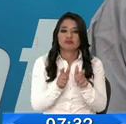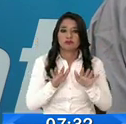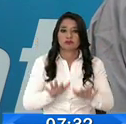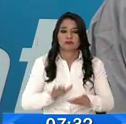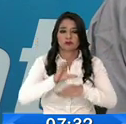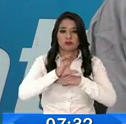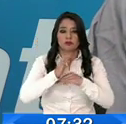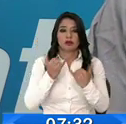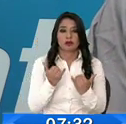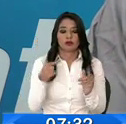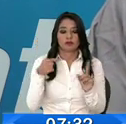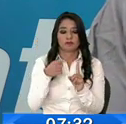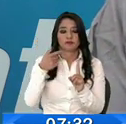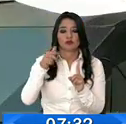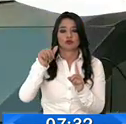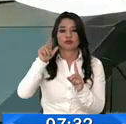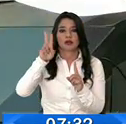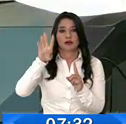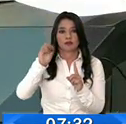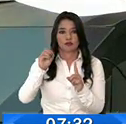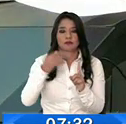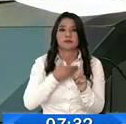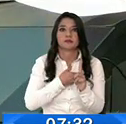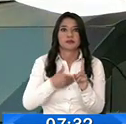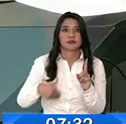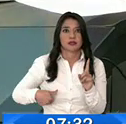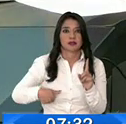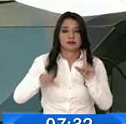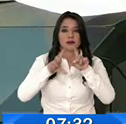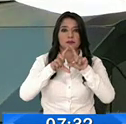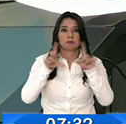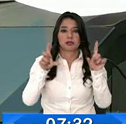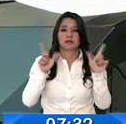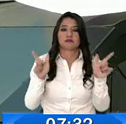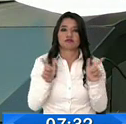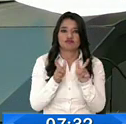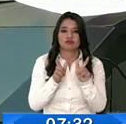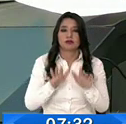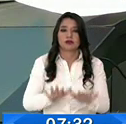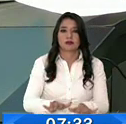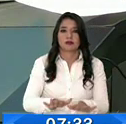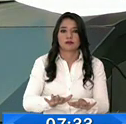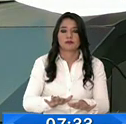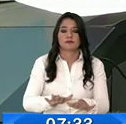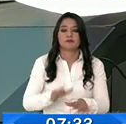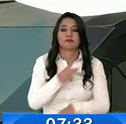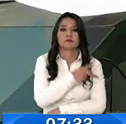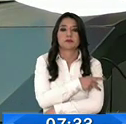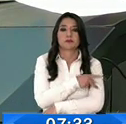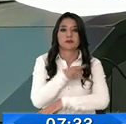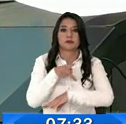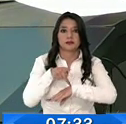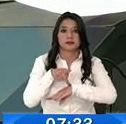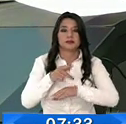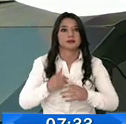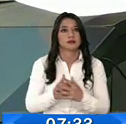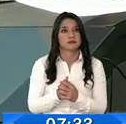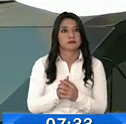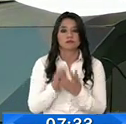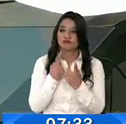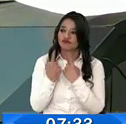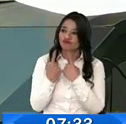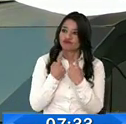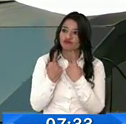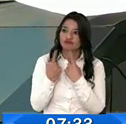está con nosotros gustavo ruiz presidente precisamente de la cámara de la pequeña y mediana empresa de pichincha para hablar de estos